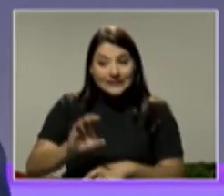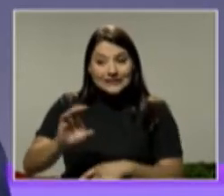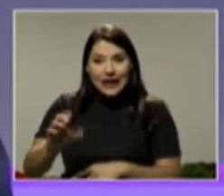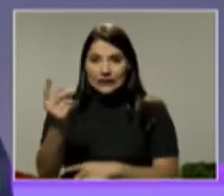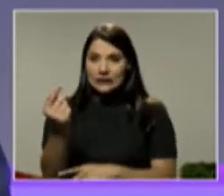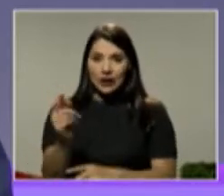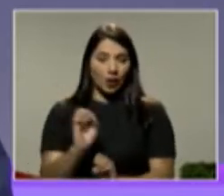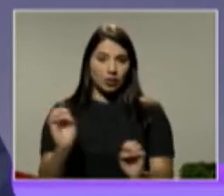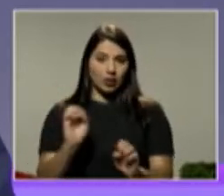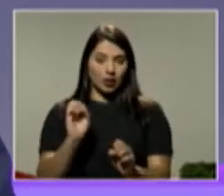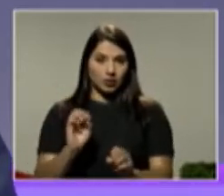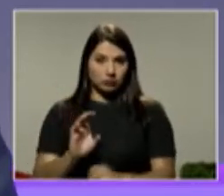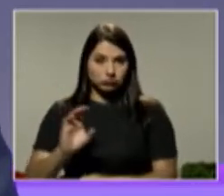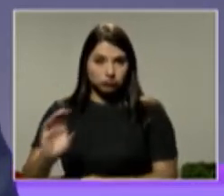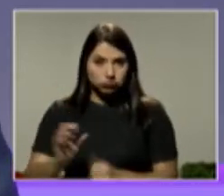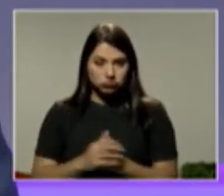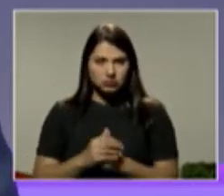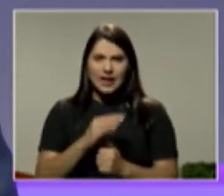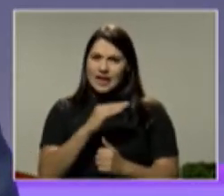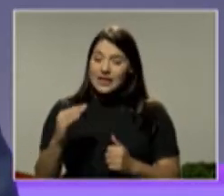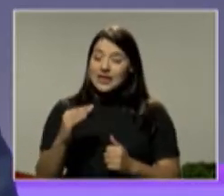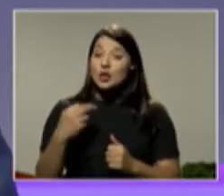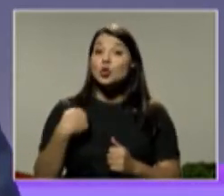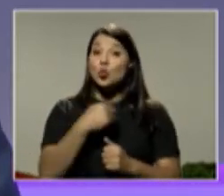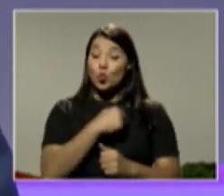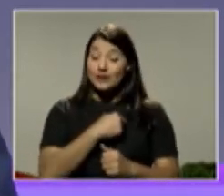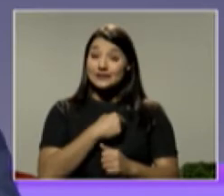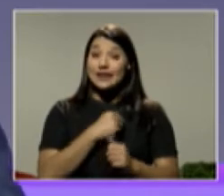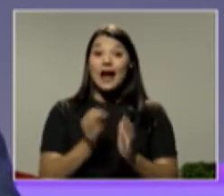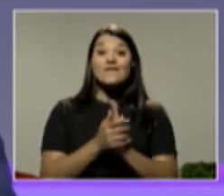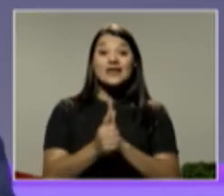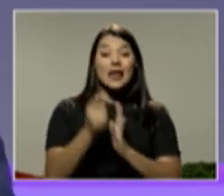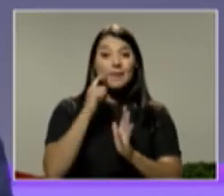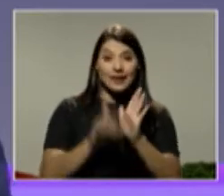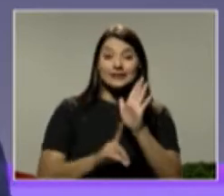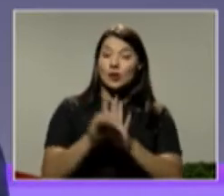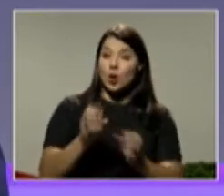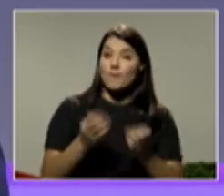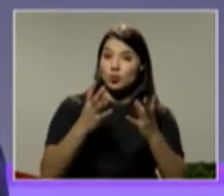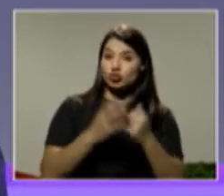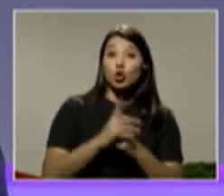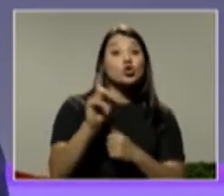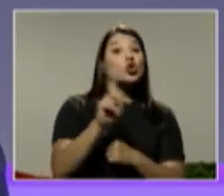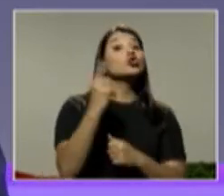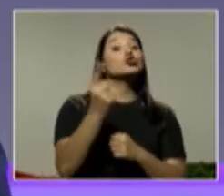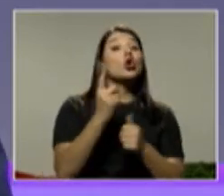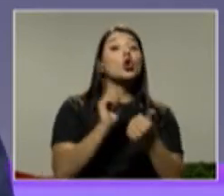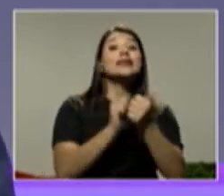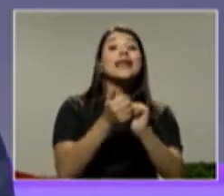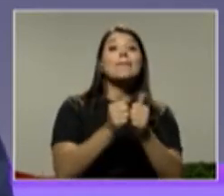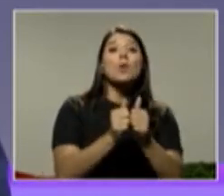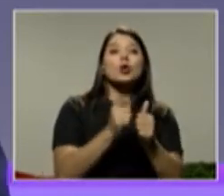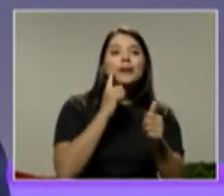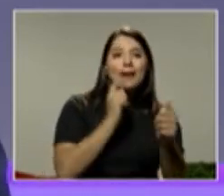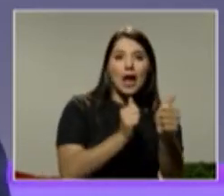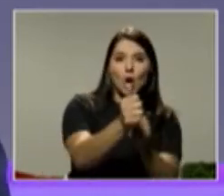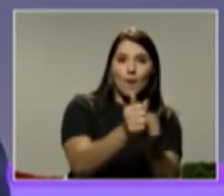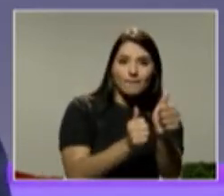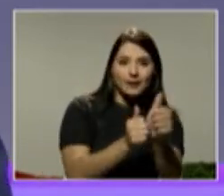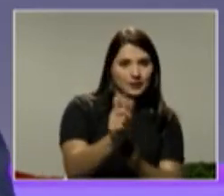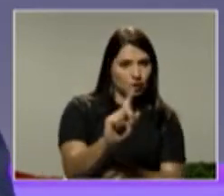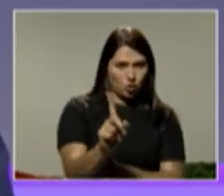potencial que tiene nuestro país, las posibilidades que tenemos de crecer. Y no me refiero solo al deporte competitivo, las posibilidades de tener espacios, las